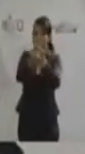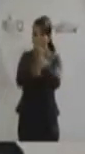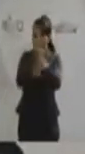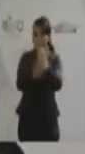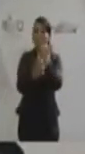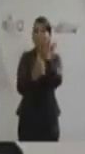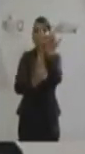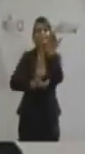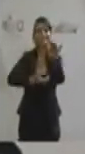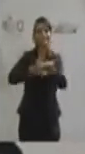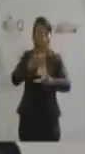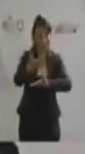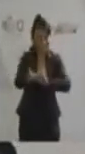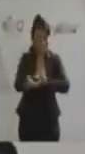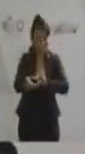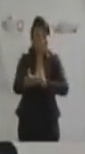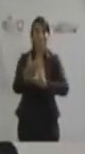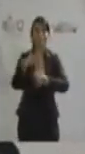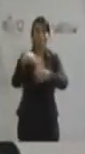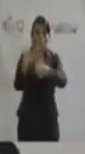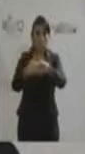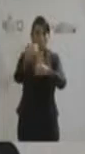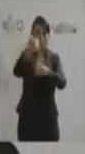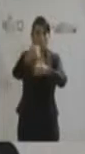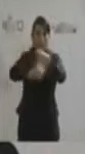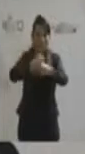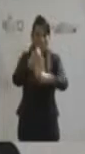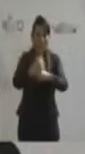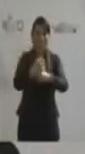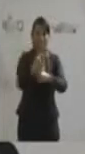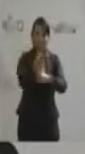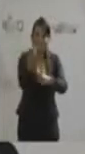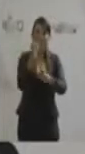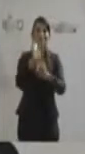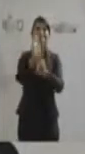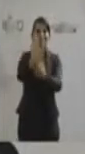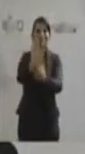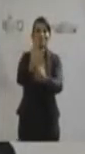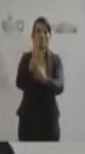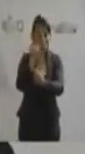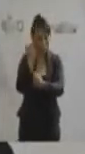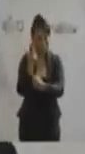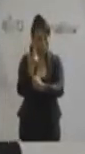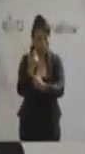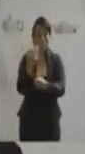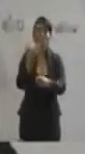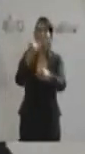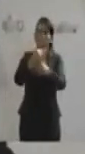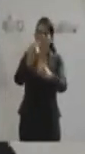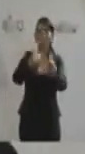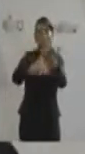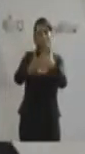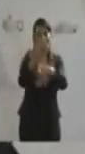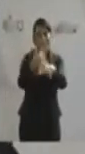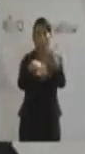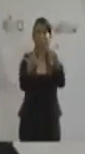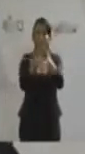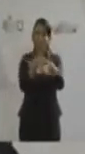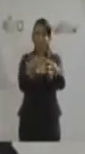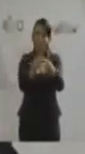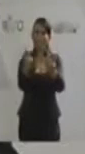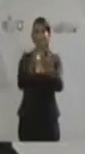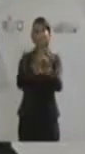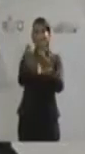6 años. Esta es la mejor forma de comunicarnos contigo, de decirte los proyectos que tenemos y no